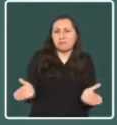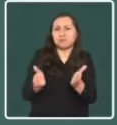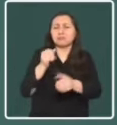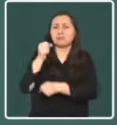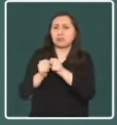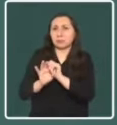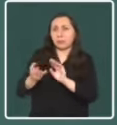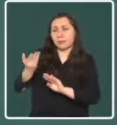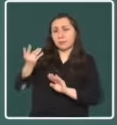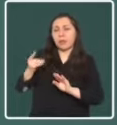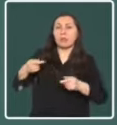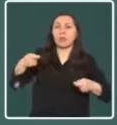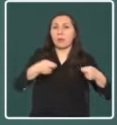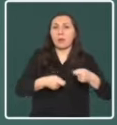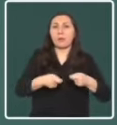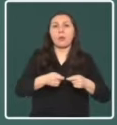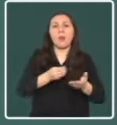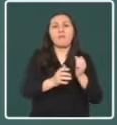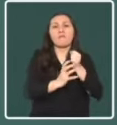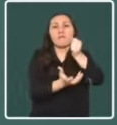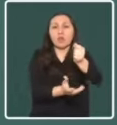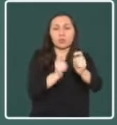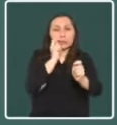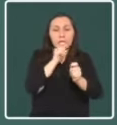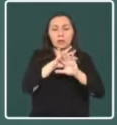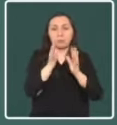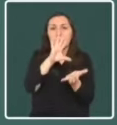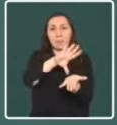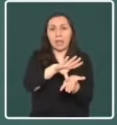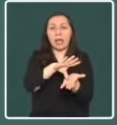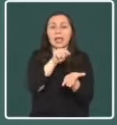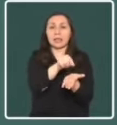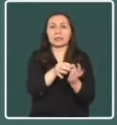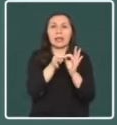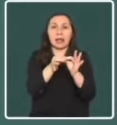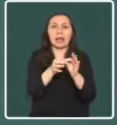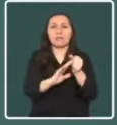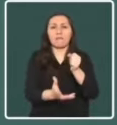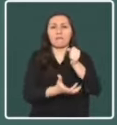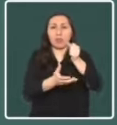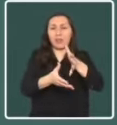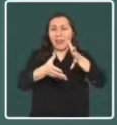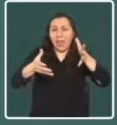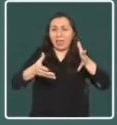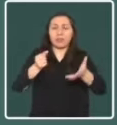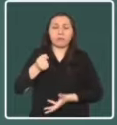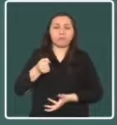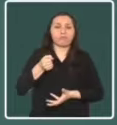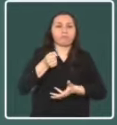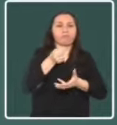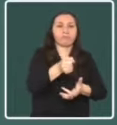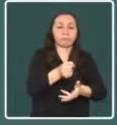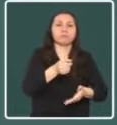en décadas a la industria de capital de riesgo de todo el país, gracias a la creación de fondos a gran escala que van a